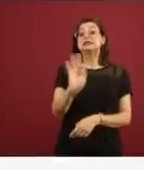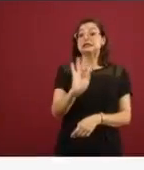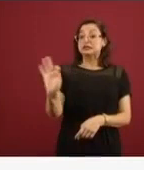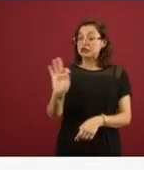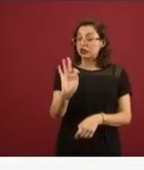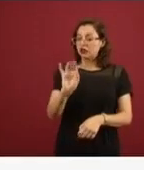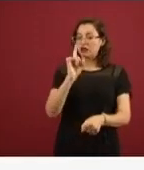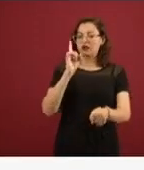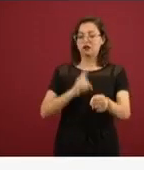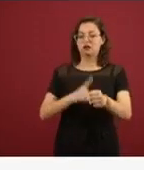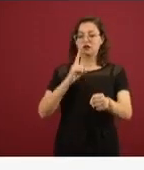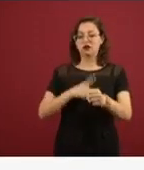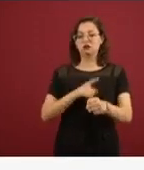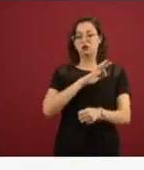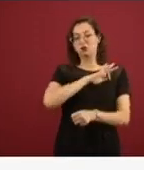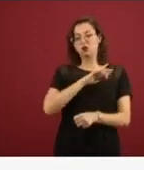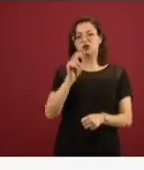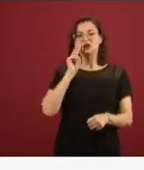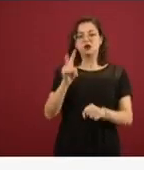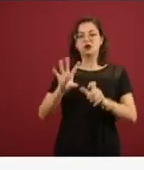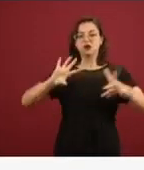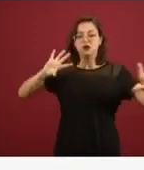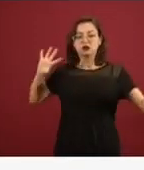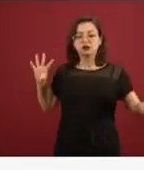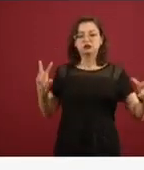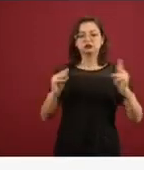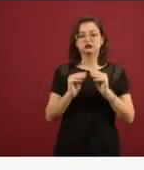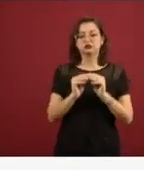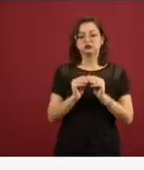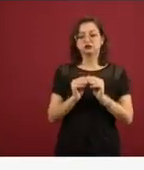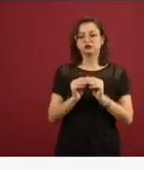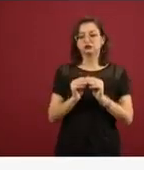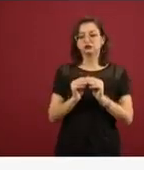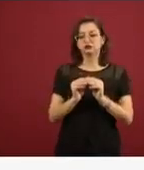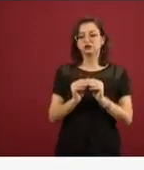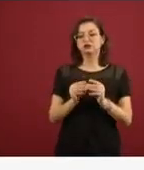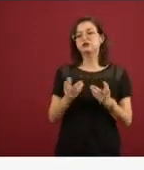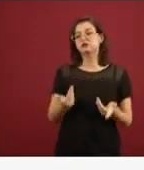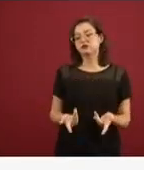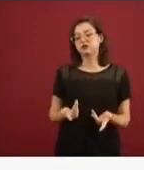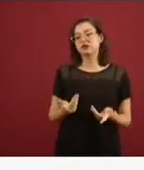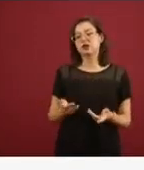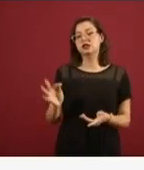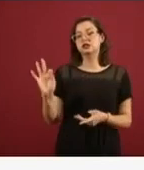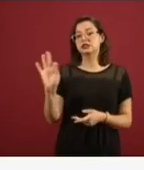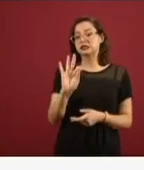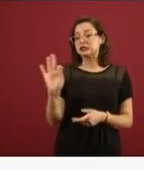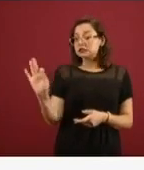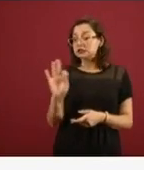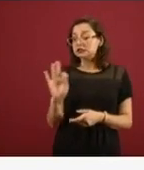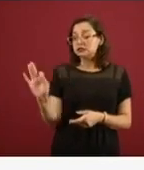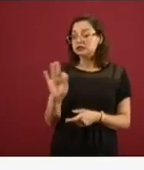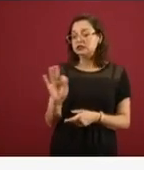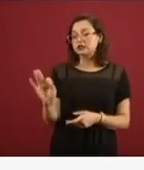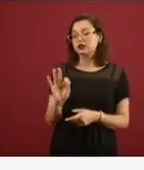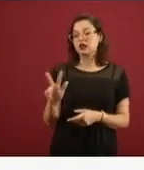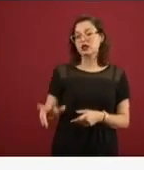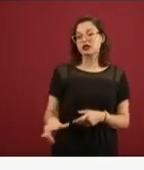donde veíamos a todos, nos vamos a la tabla específicamente que habla de casos sospechosos, y esos